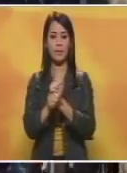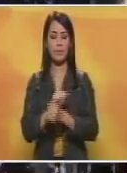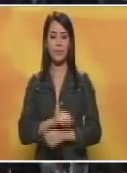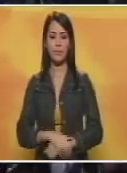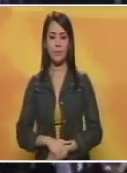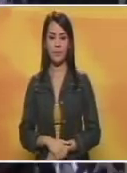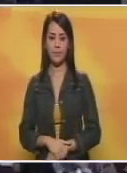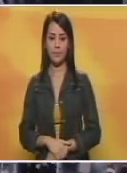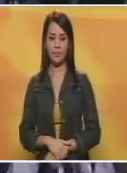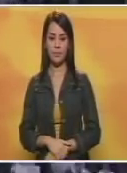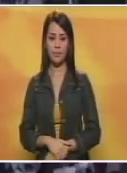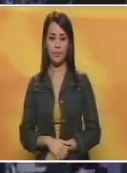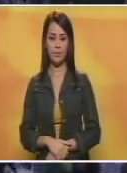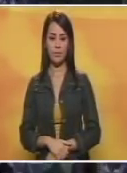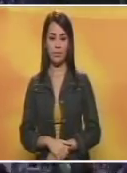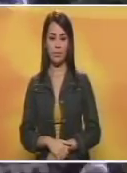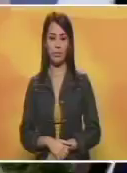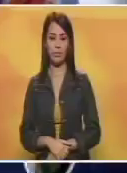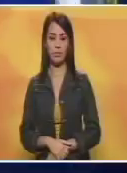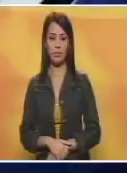marco de las protestas